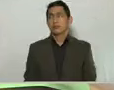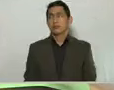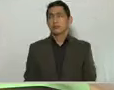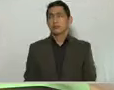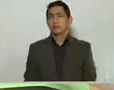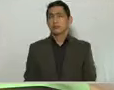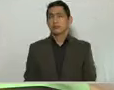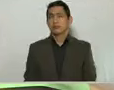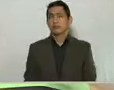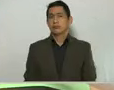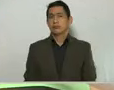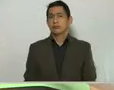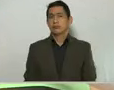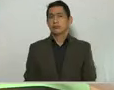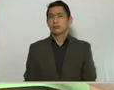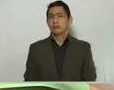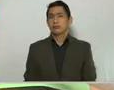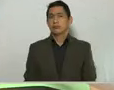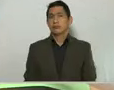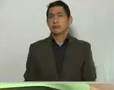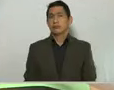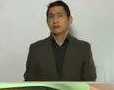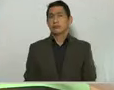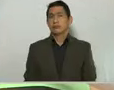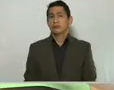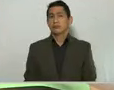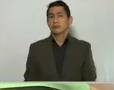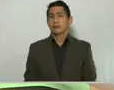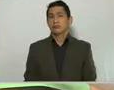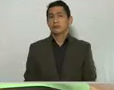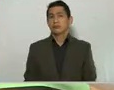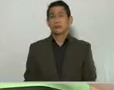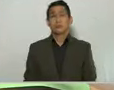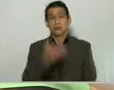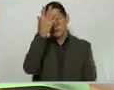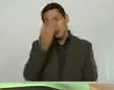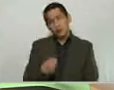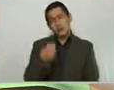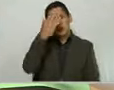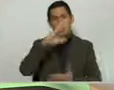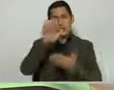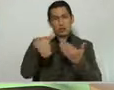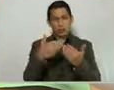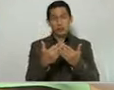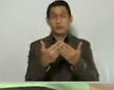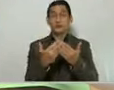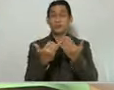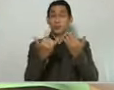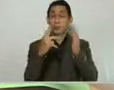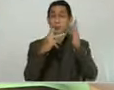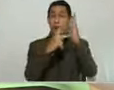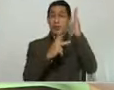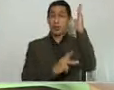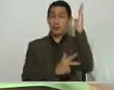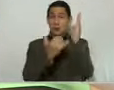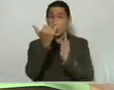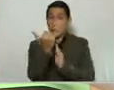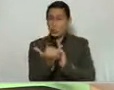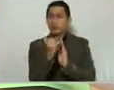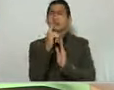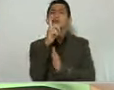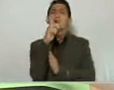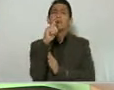los amigos de la sintonía, buenos días. Estamos en Desayunes con las Noticias. Un saludo cordial a todos los cristalinos